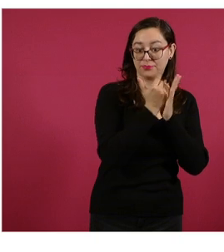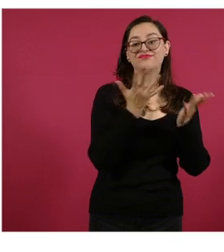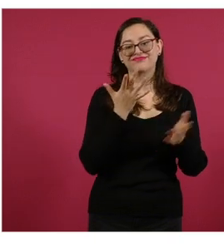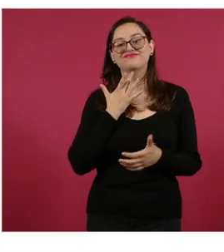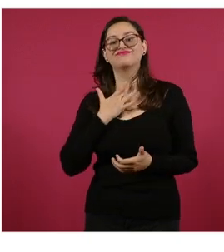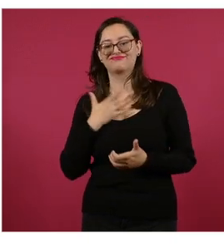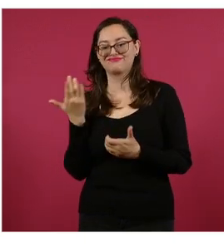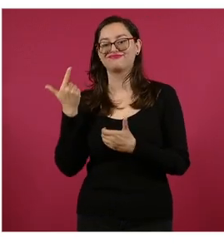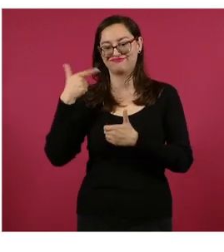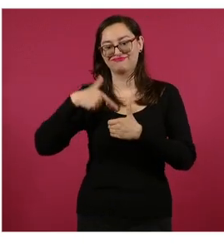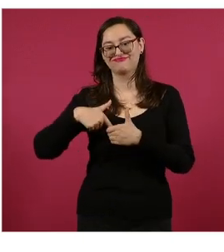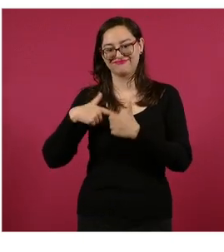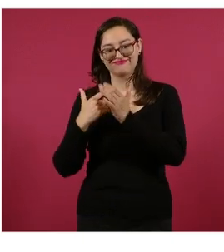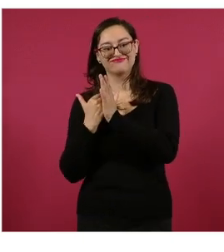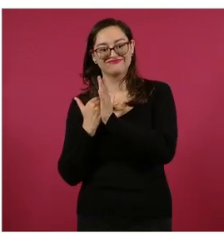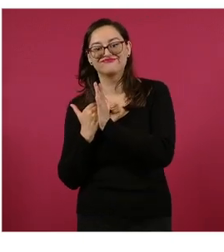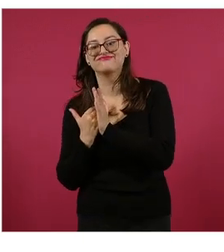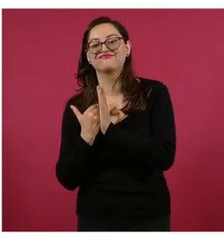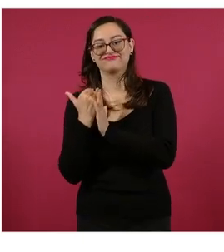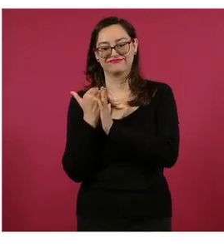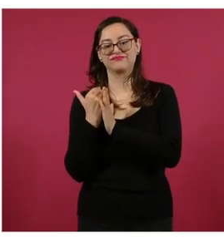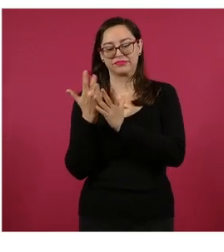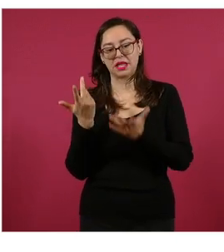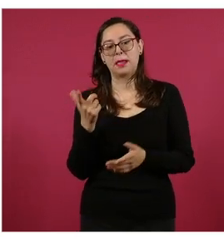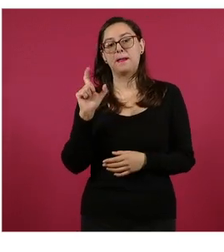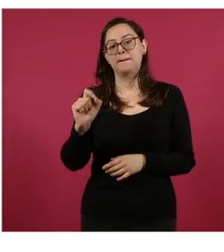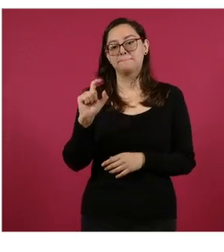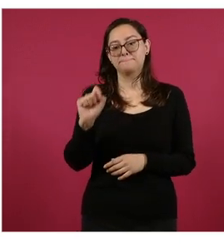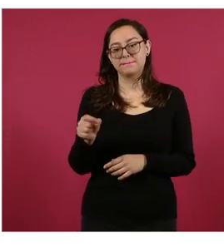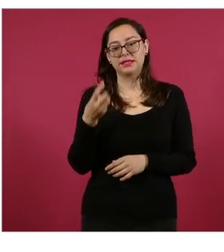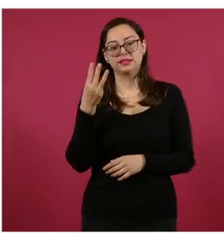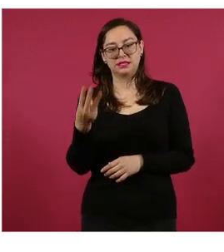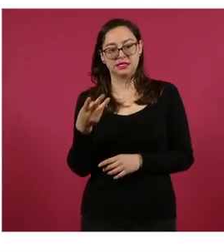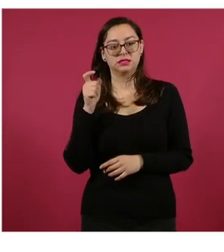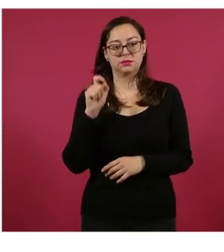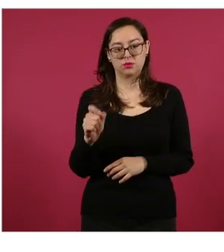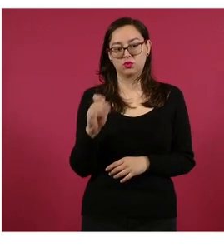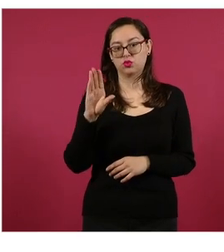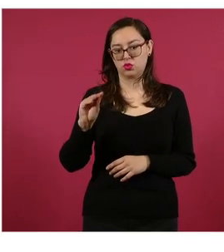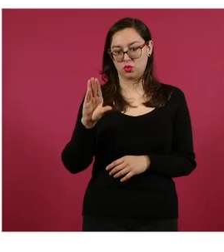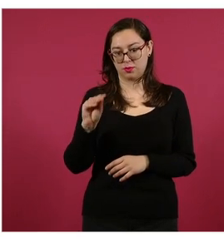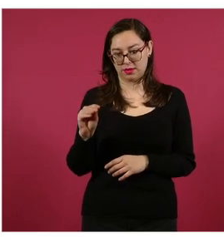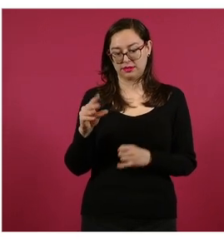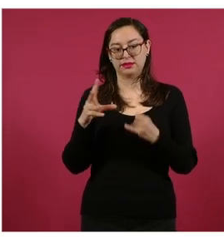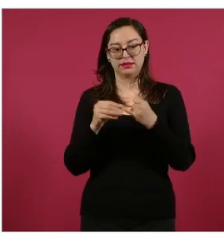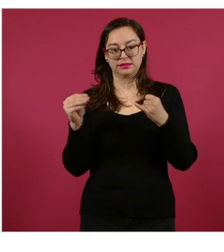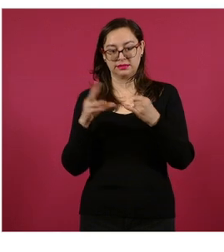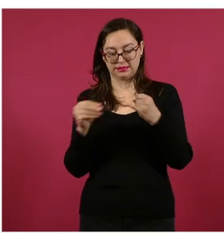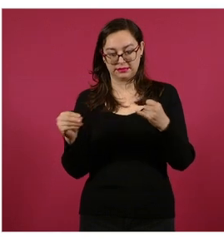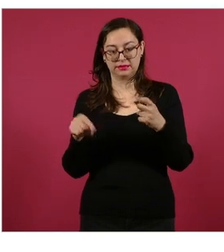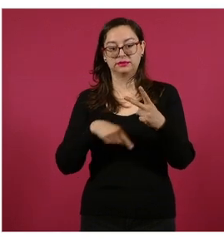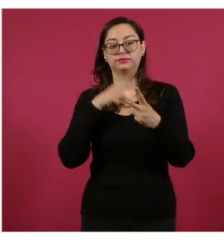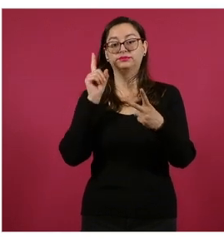nacional, en el caso de la regular, $23.90, en el caso de la premium,